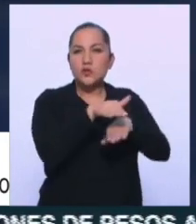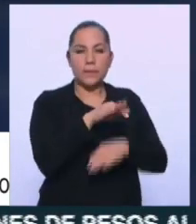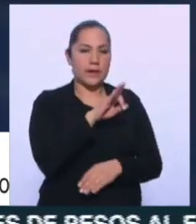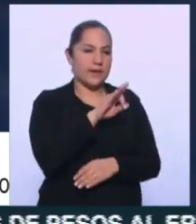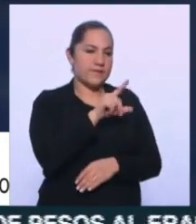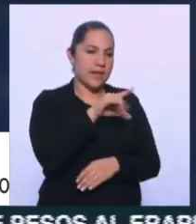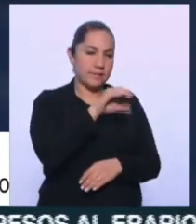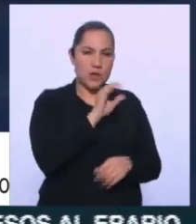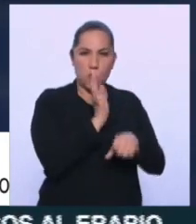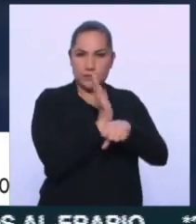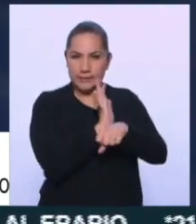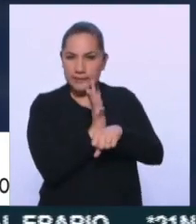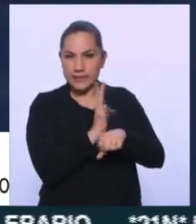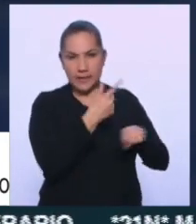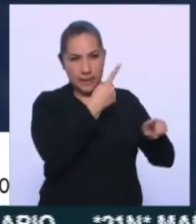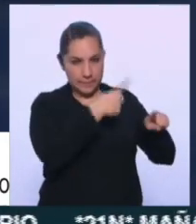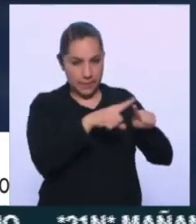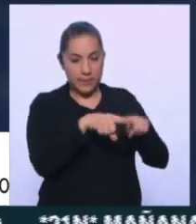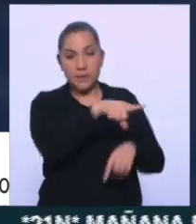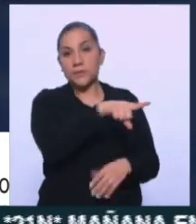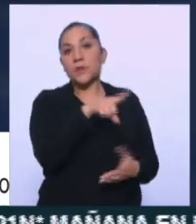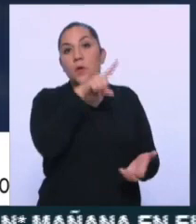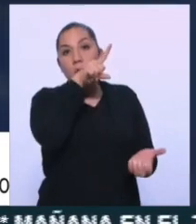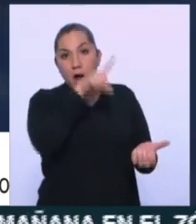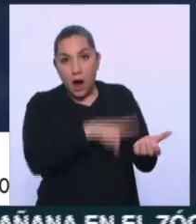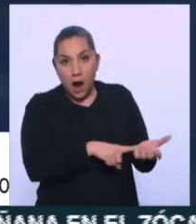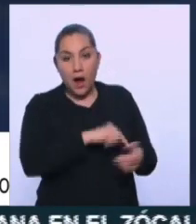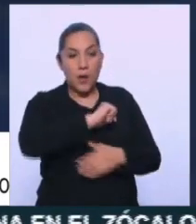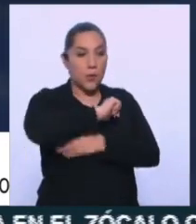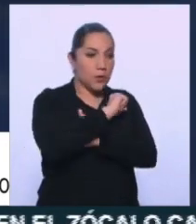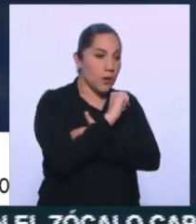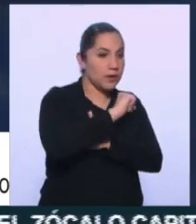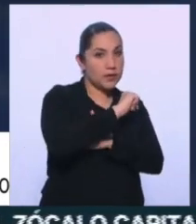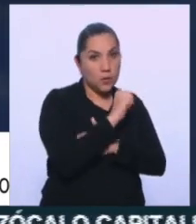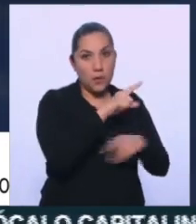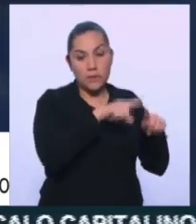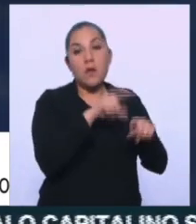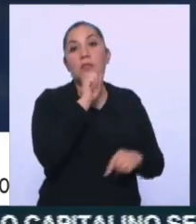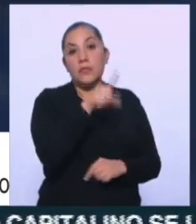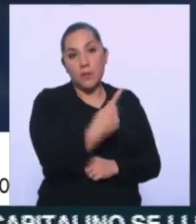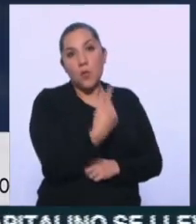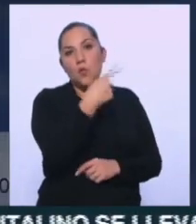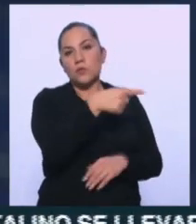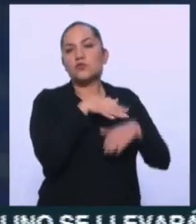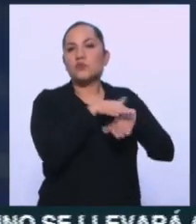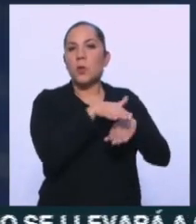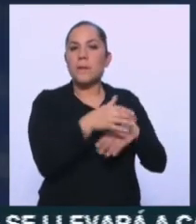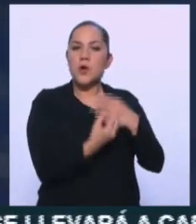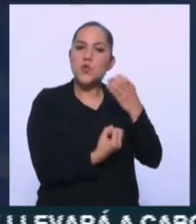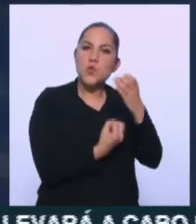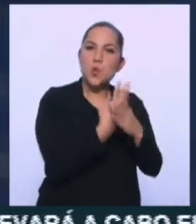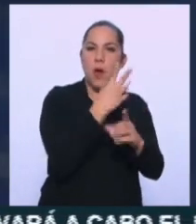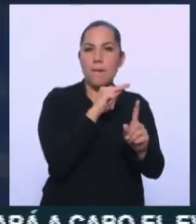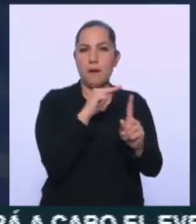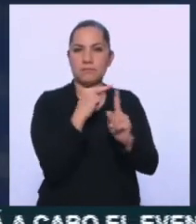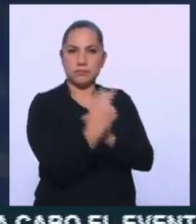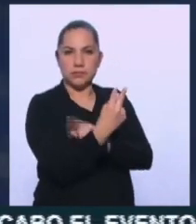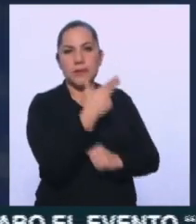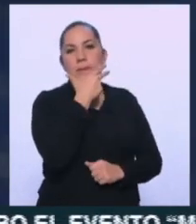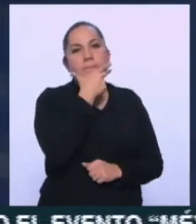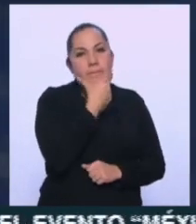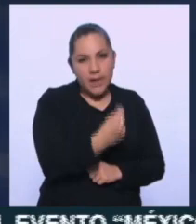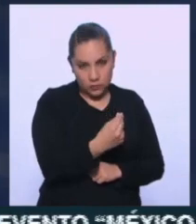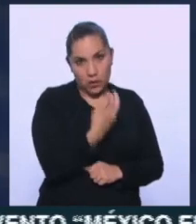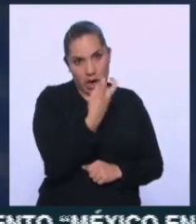3 convocatorias de cortometrajes, una con tema de nuevas masculinidades, que creo que es importante, ahorita es un tema candente